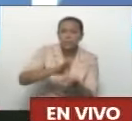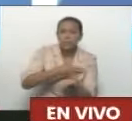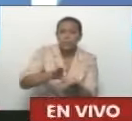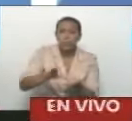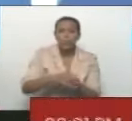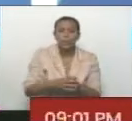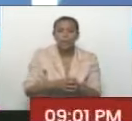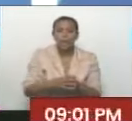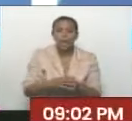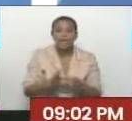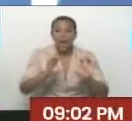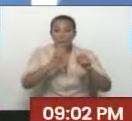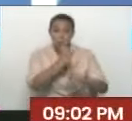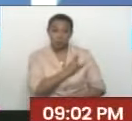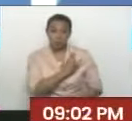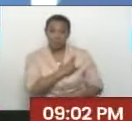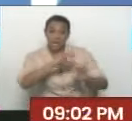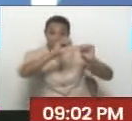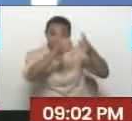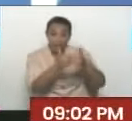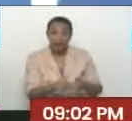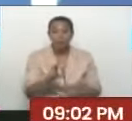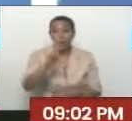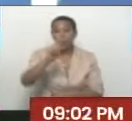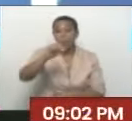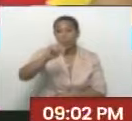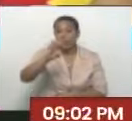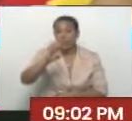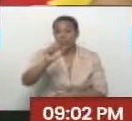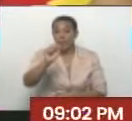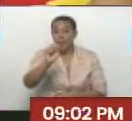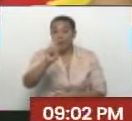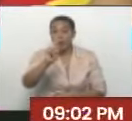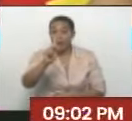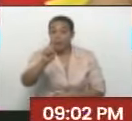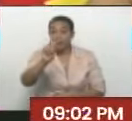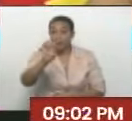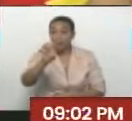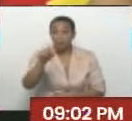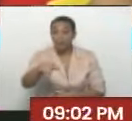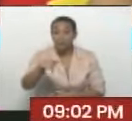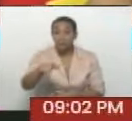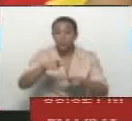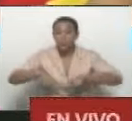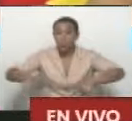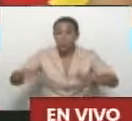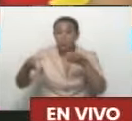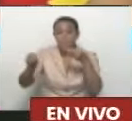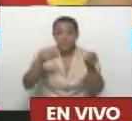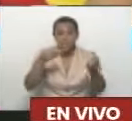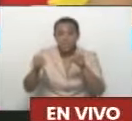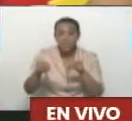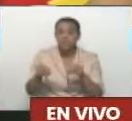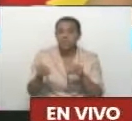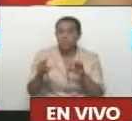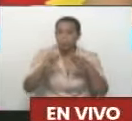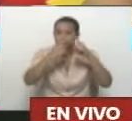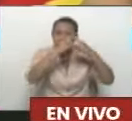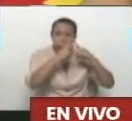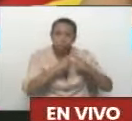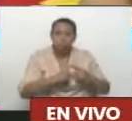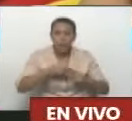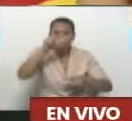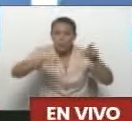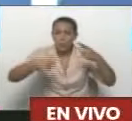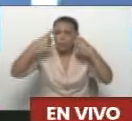en UNEARTE. O sea, sí, que ustedes tengan la rectoría del apoyo físico, material, logístico,